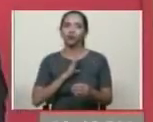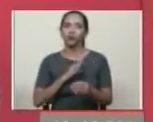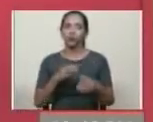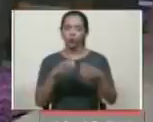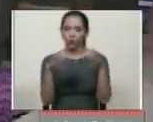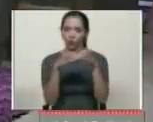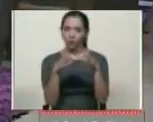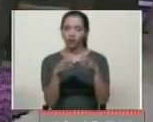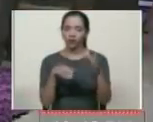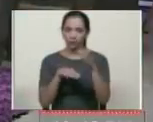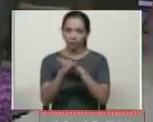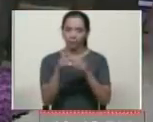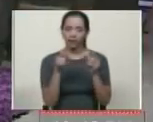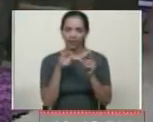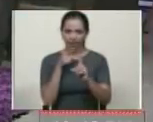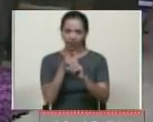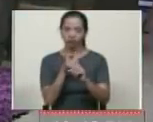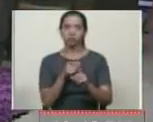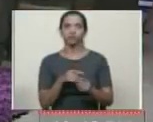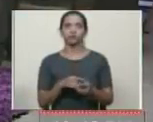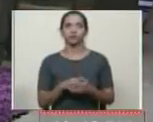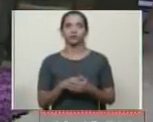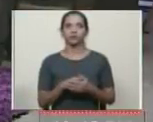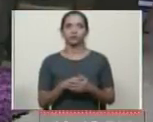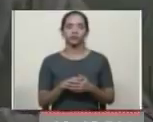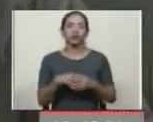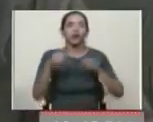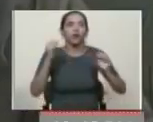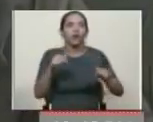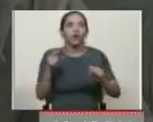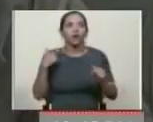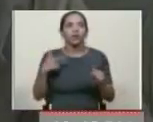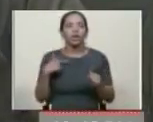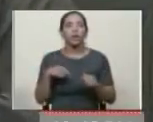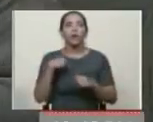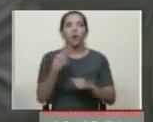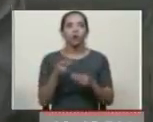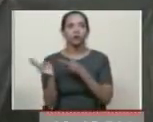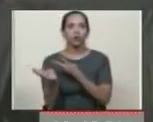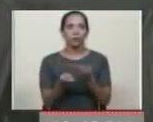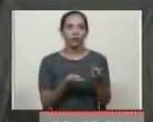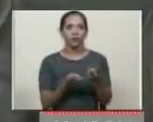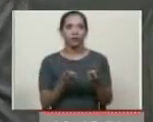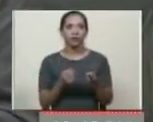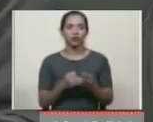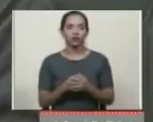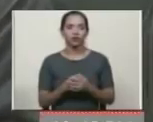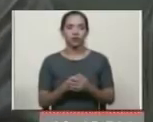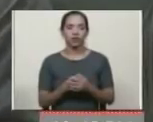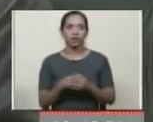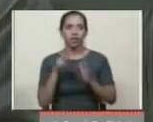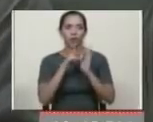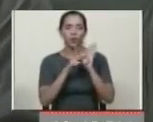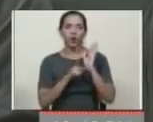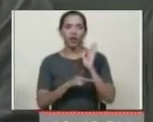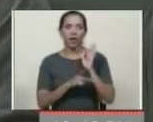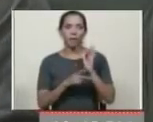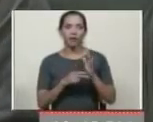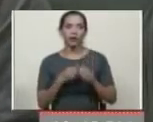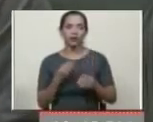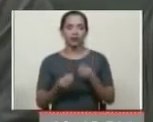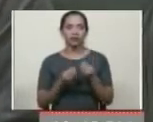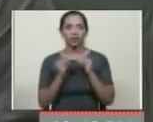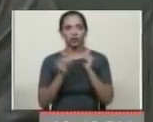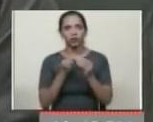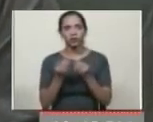para eso. Fíjate que ocurre que cuando hoy tenemos otros invitados, estamos arrancando el programa de hoy, haciendo conmemoración ciertamente